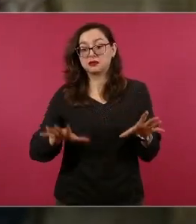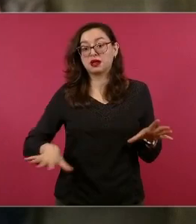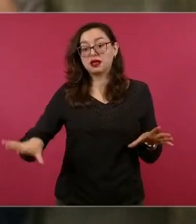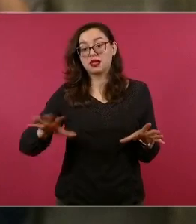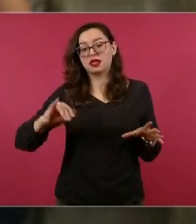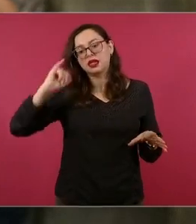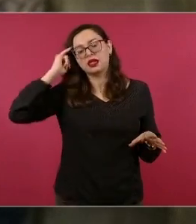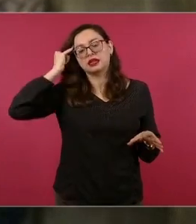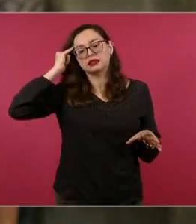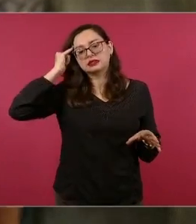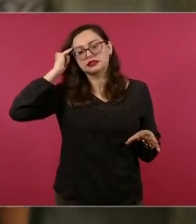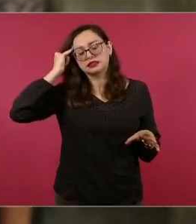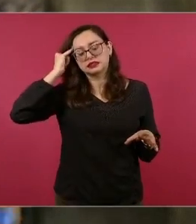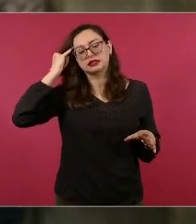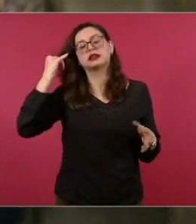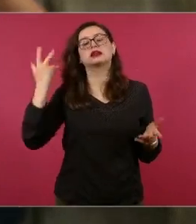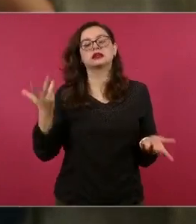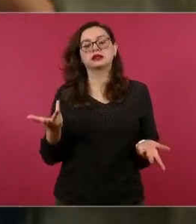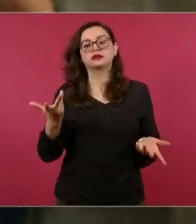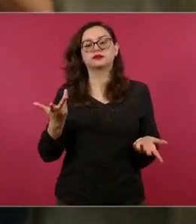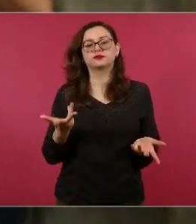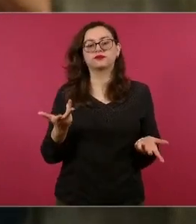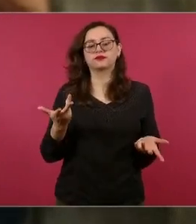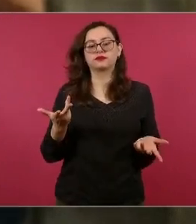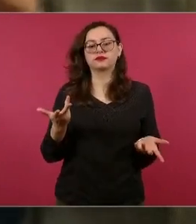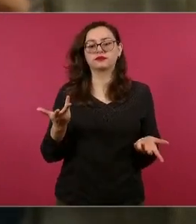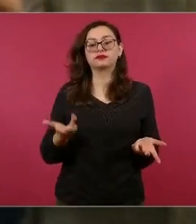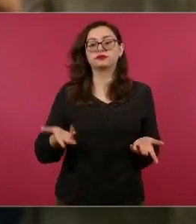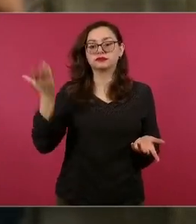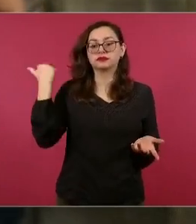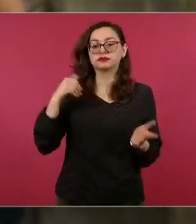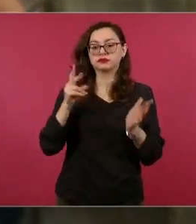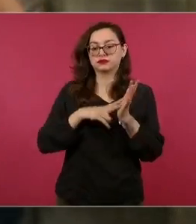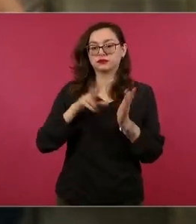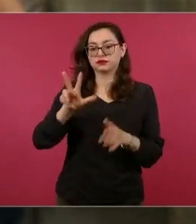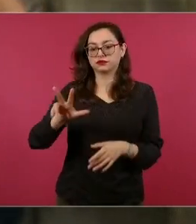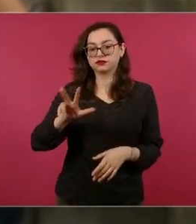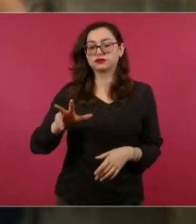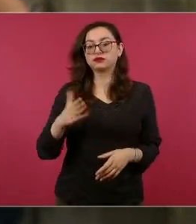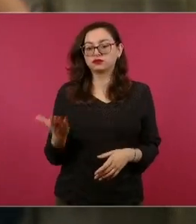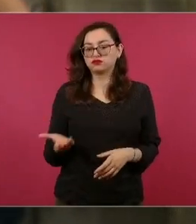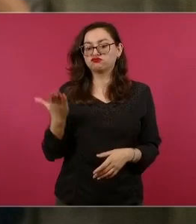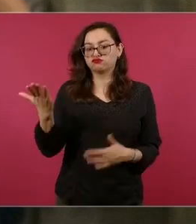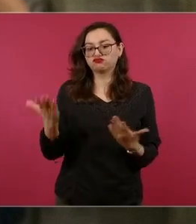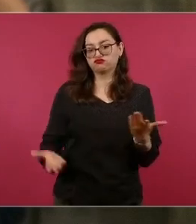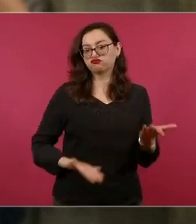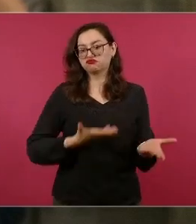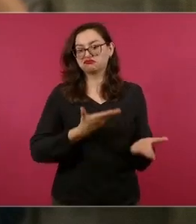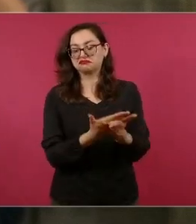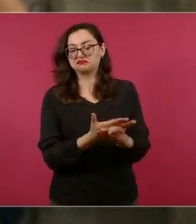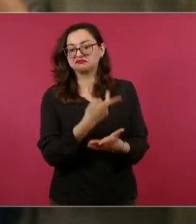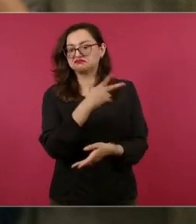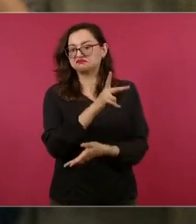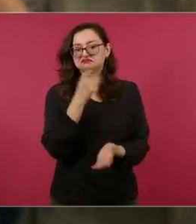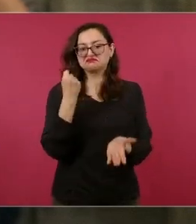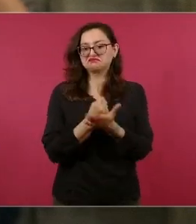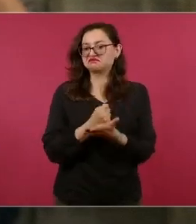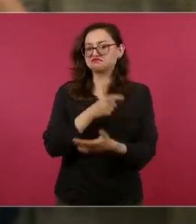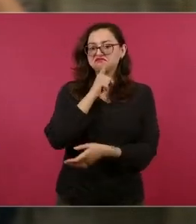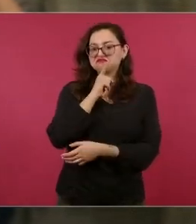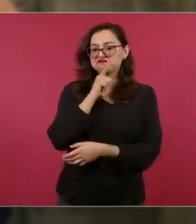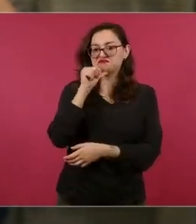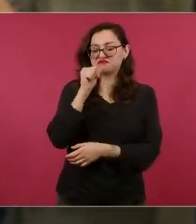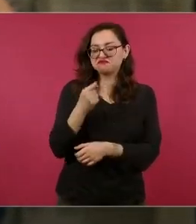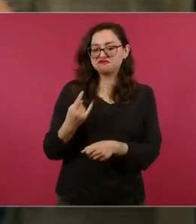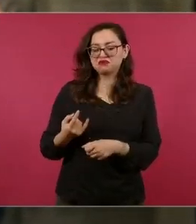se promovió desde la presidencia a principios de sexenio. Sin embargo, no se ha conformado bien.